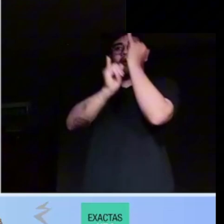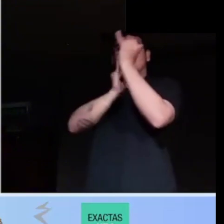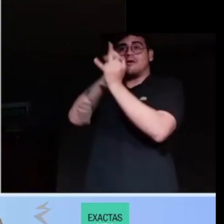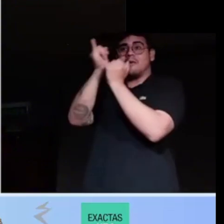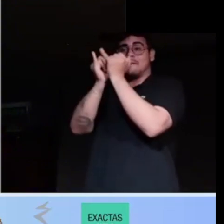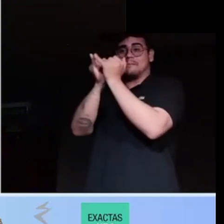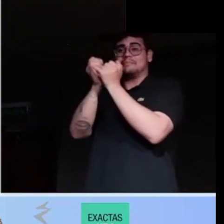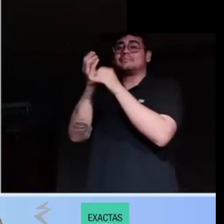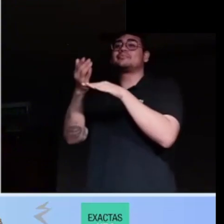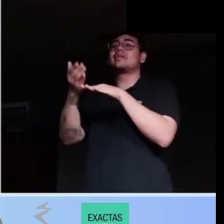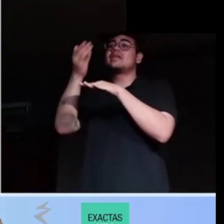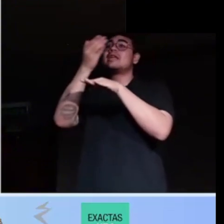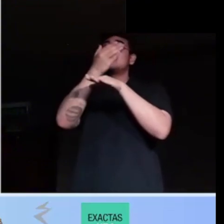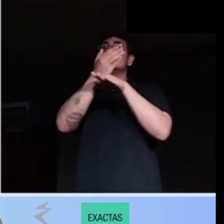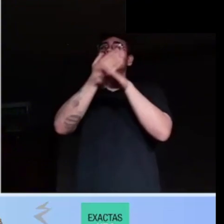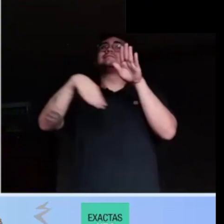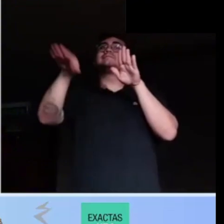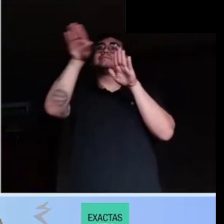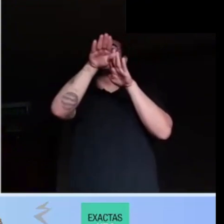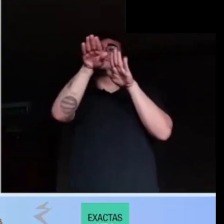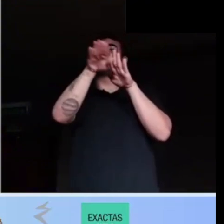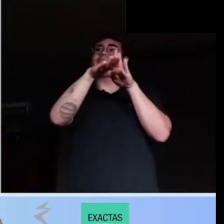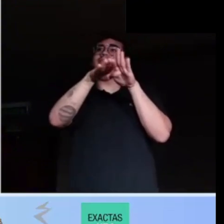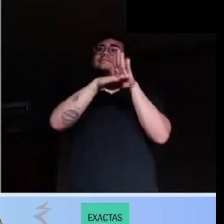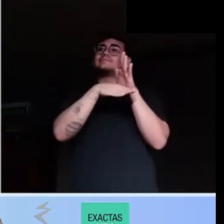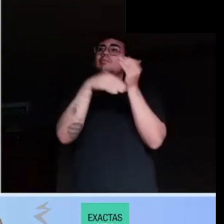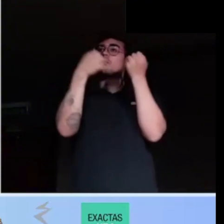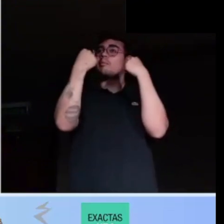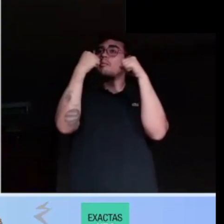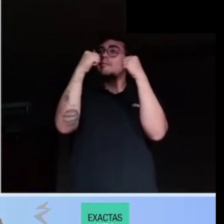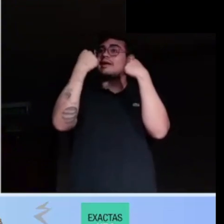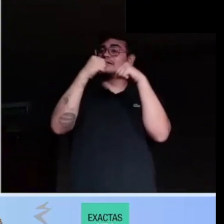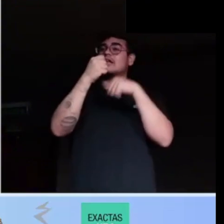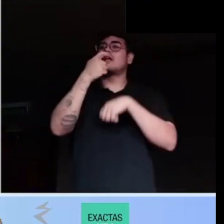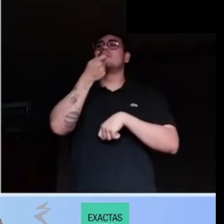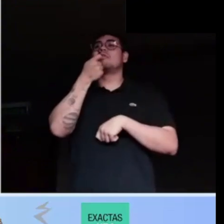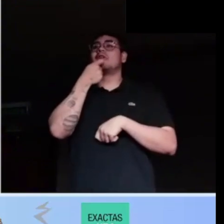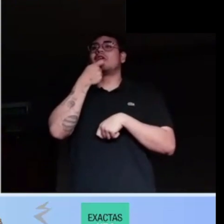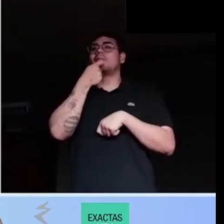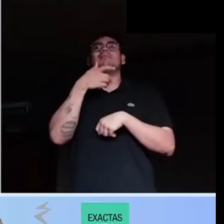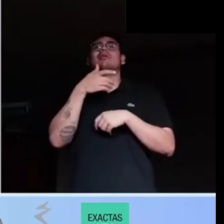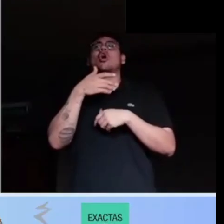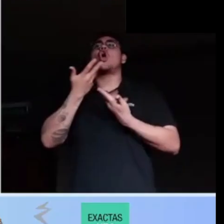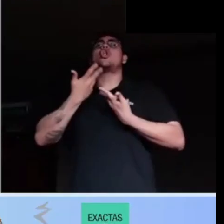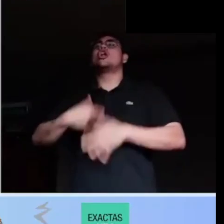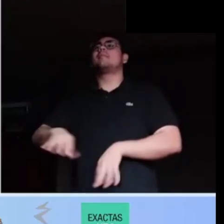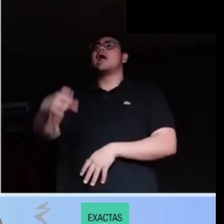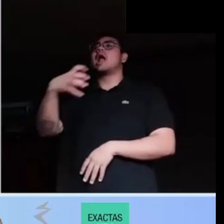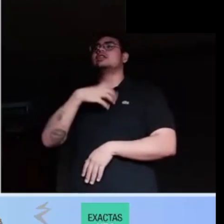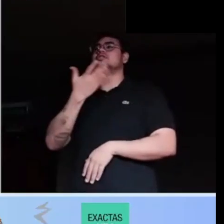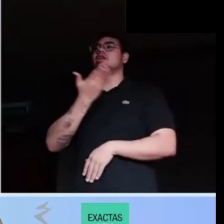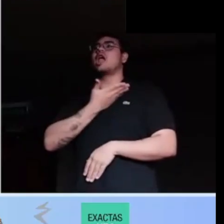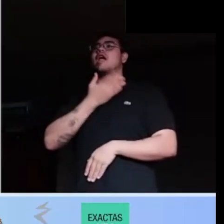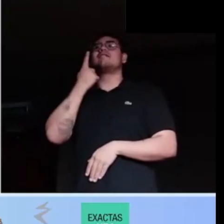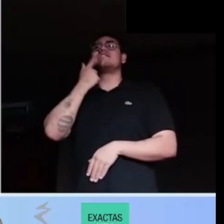esta secuencia didáctica y pasar de una clase tradicional a una clase en la cual nosotros hacemos énfasis en